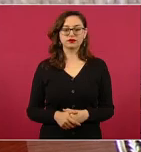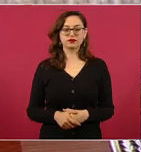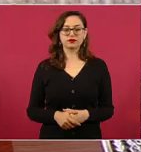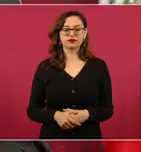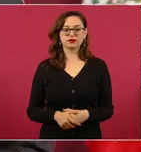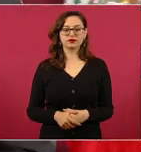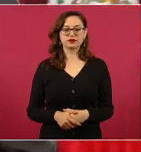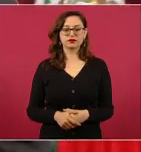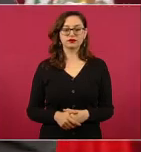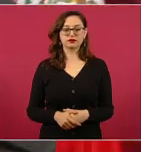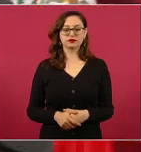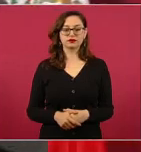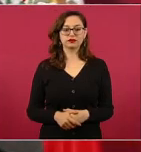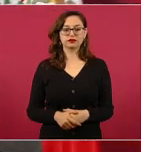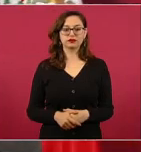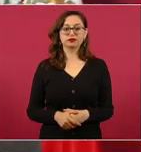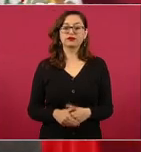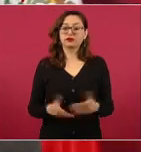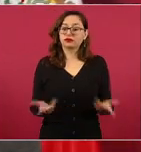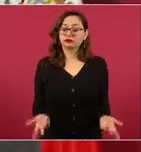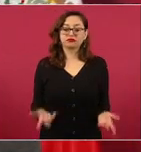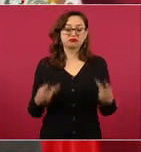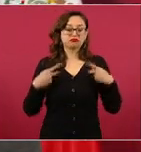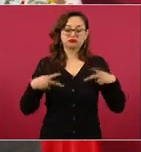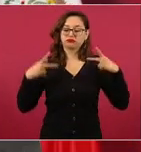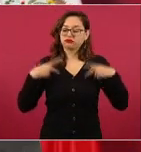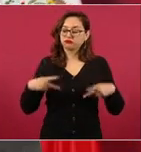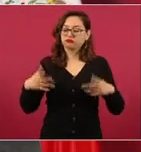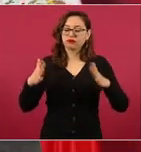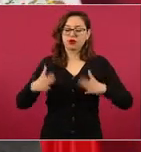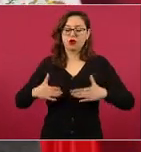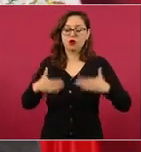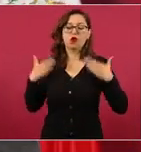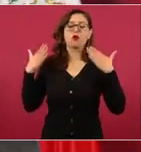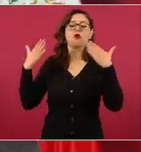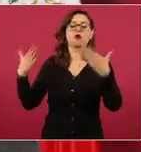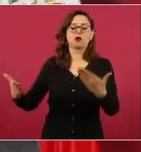darle toda la confianza a los ciudadanos.